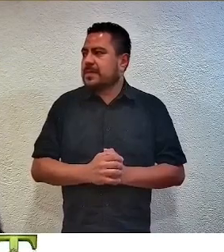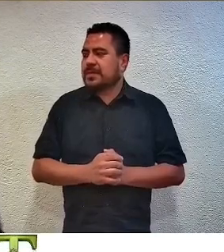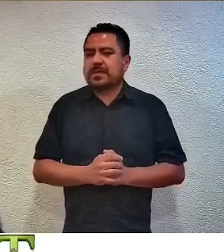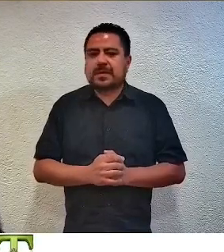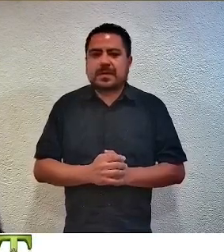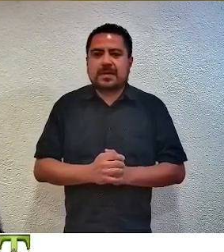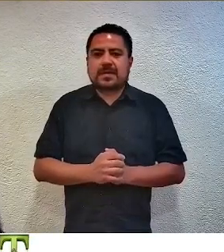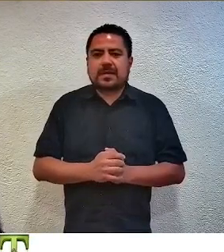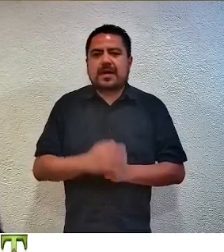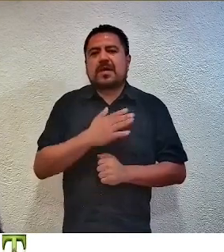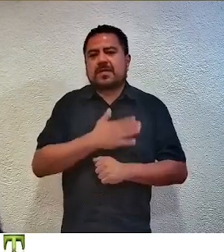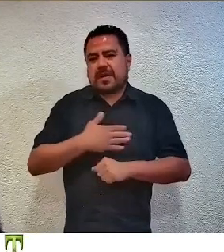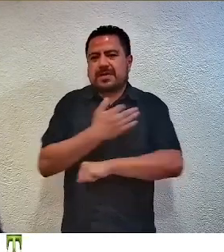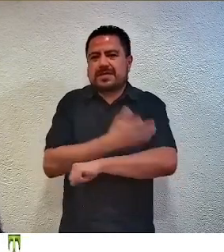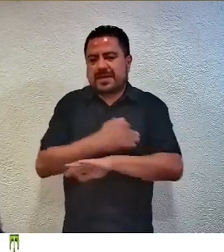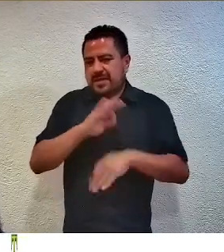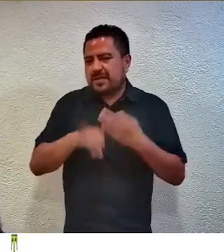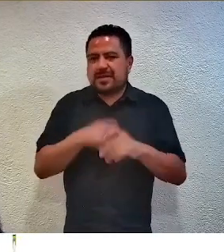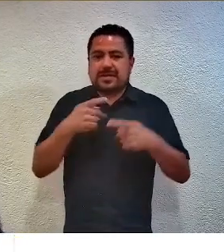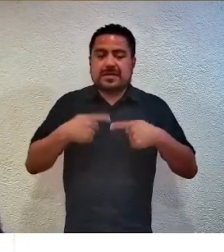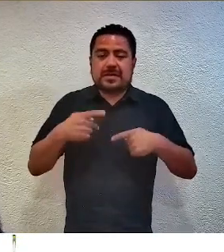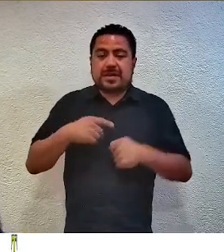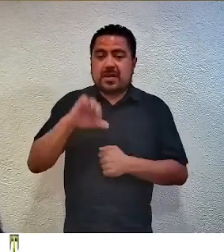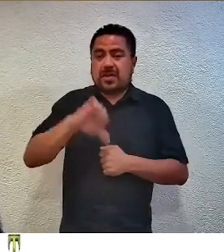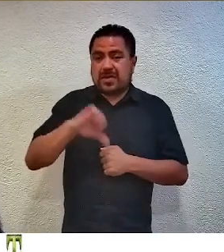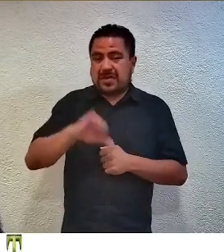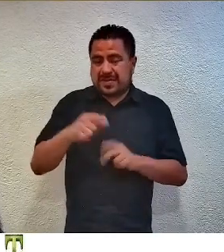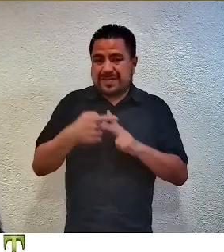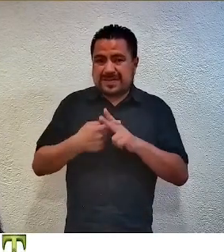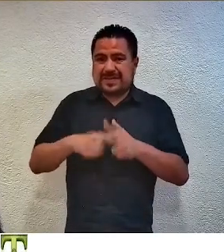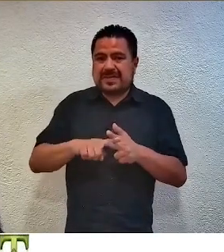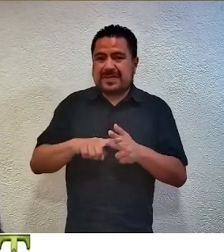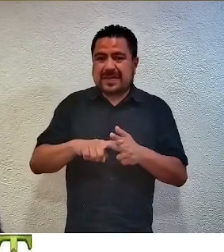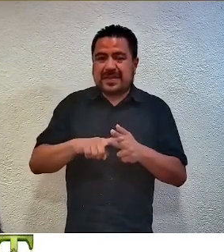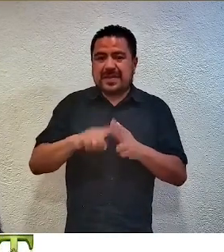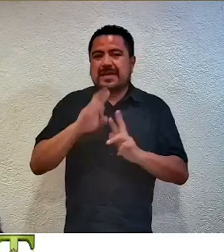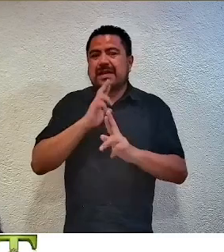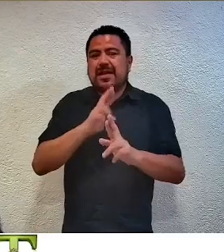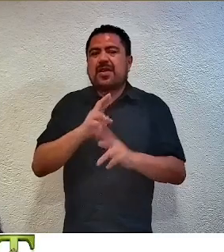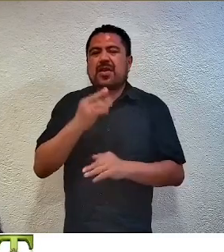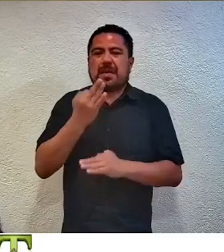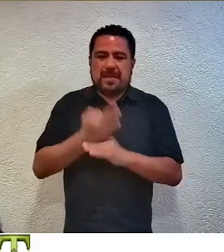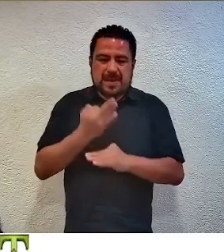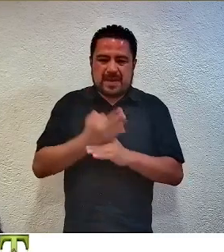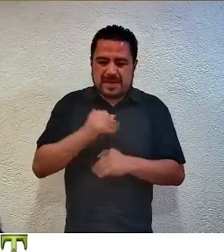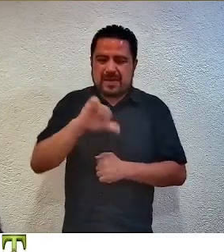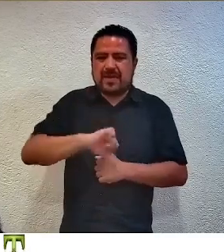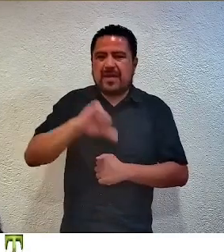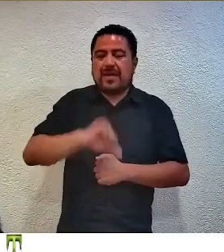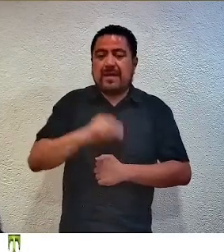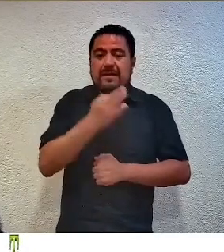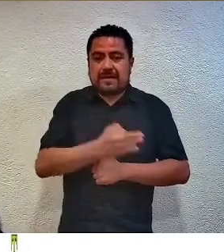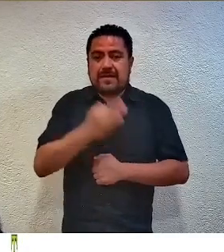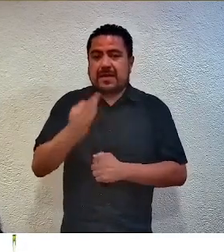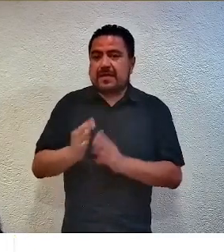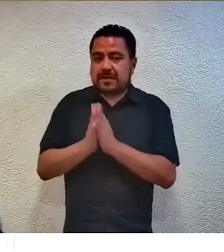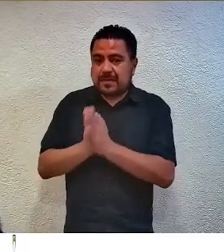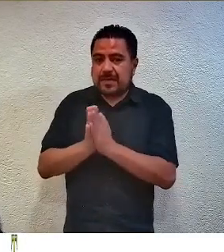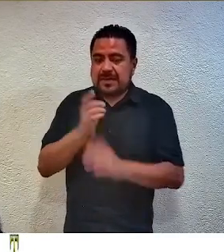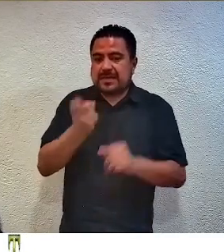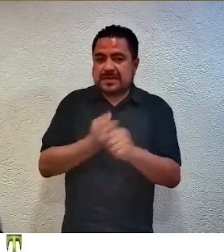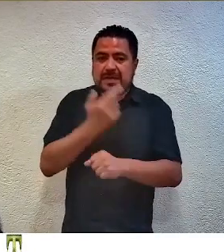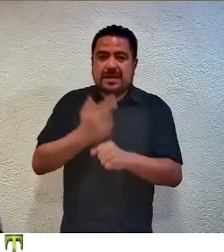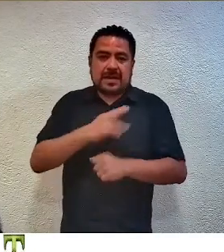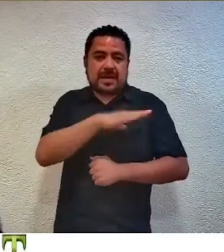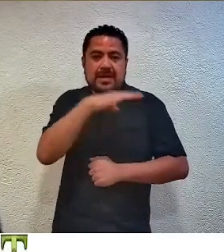Buenas tardes a todas y a todos. A efecto de iniciar la sesión de resolución convocada para esta fecha, solicito al secretario